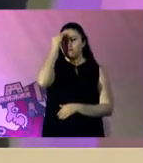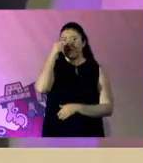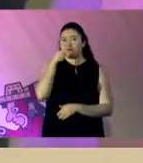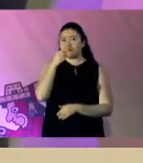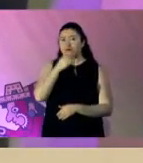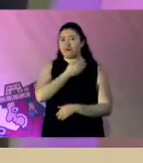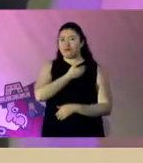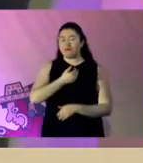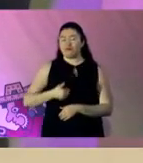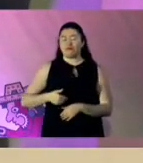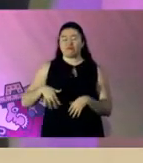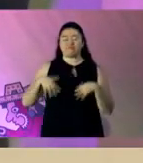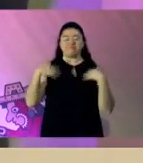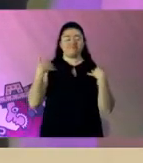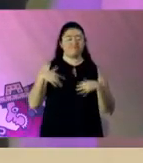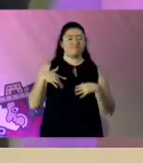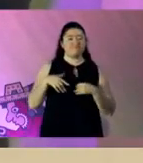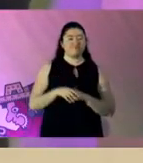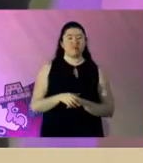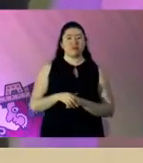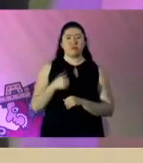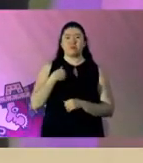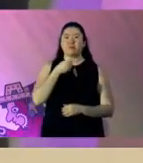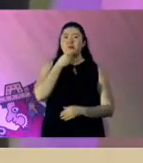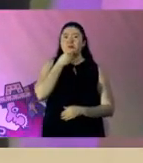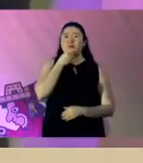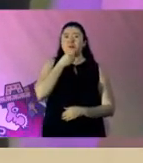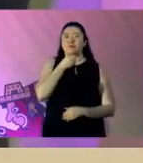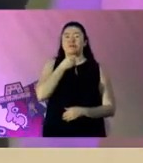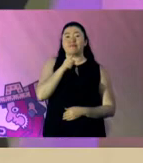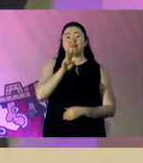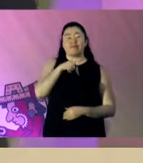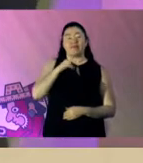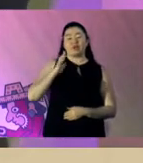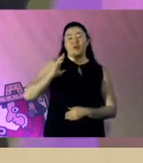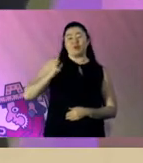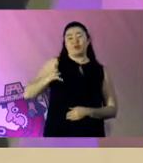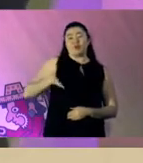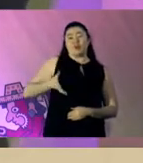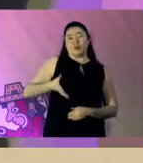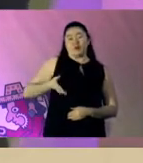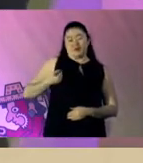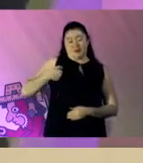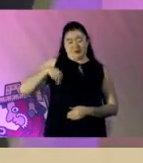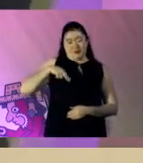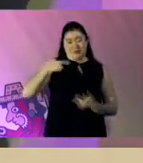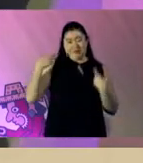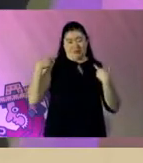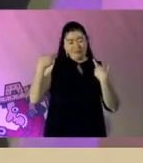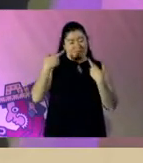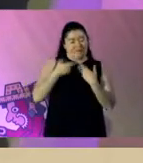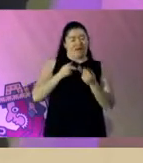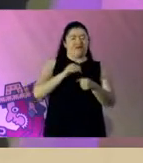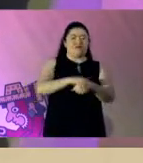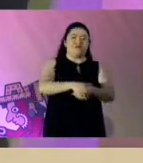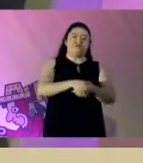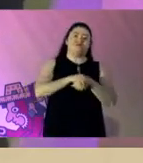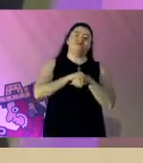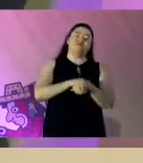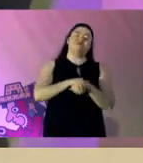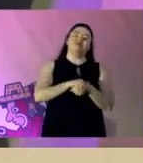digo simplemente es es es es un orgullo para nosotros haber tenido como maestro o amigo